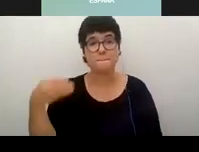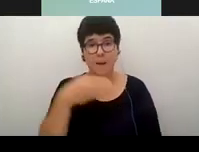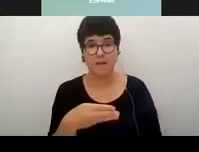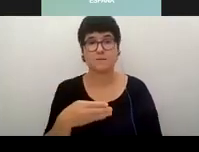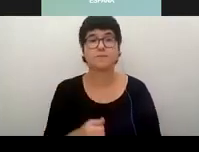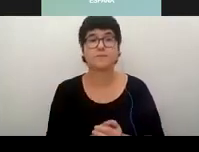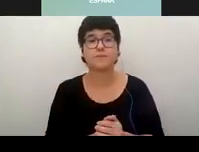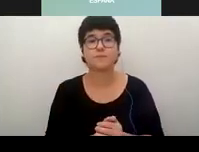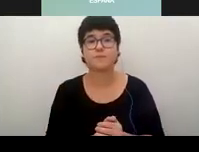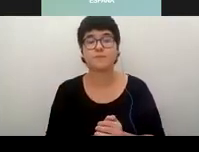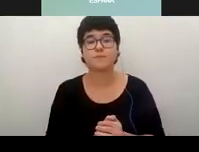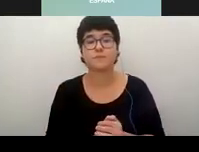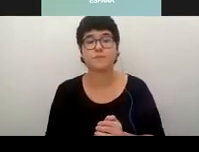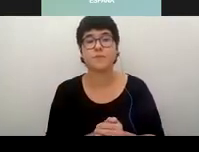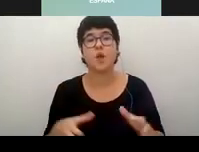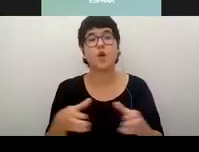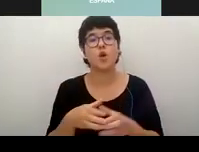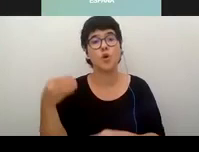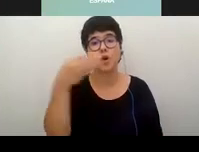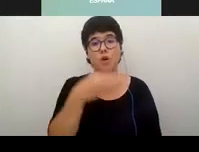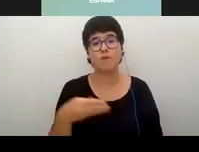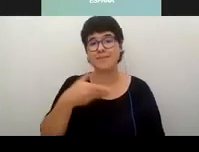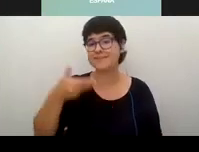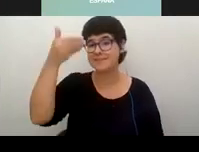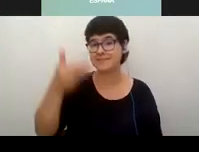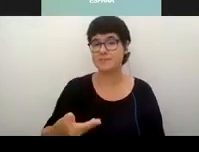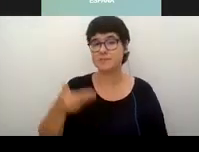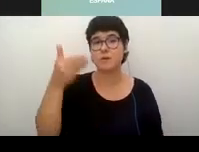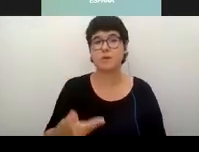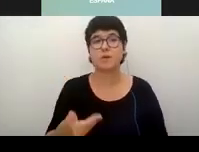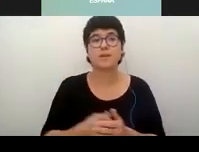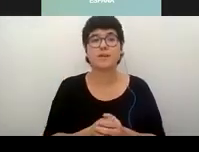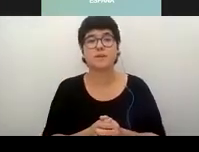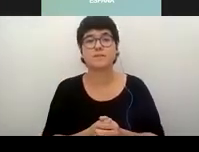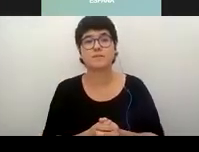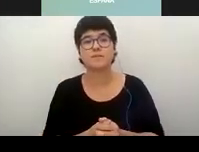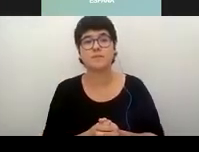antioxidantes, aquí tienen importancia sobre todo a la hora de regenerar